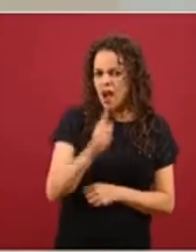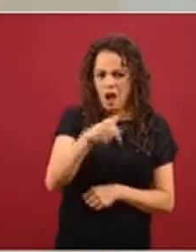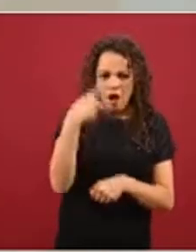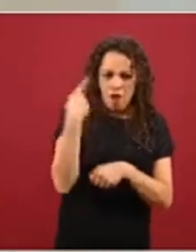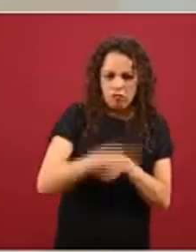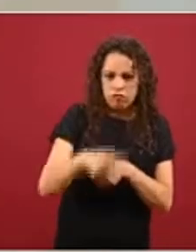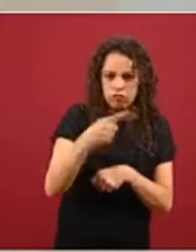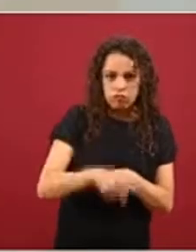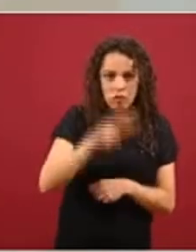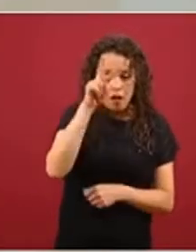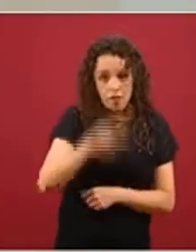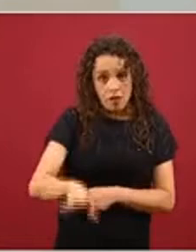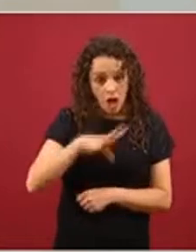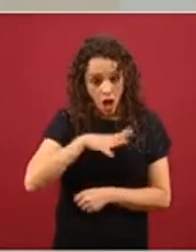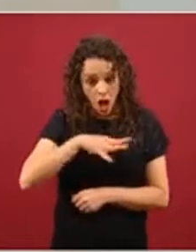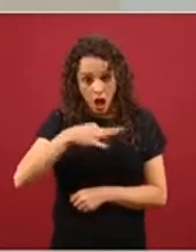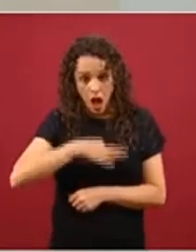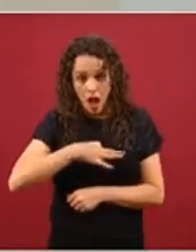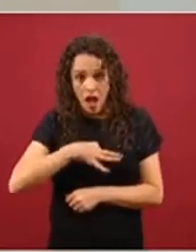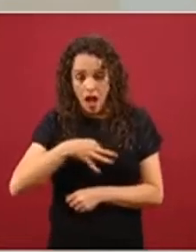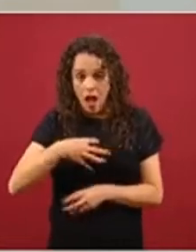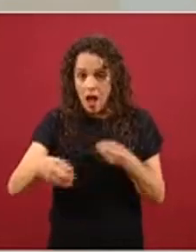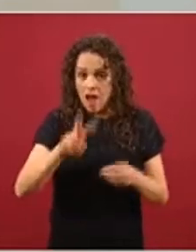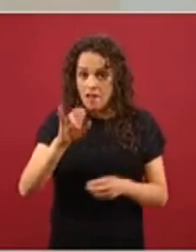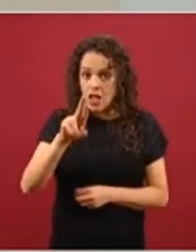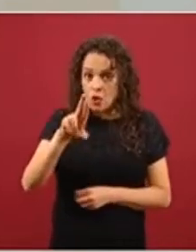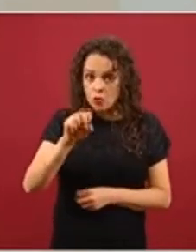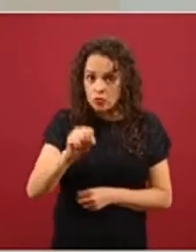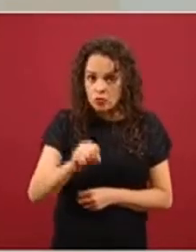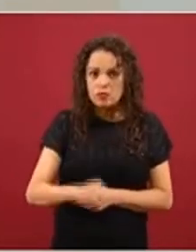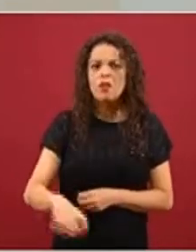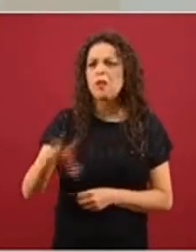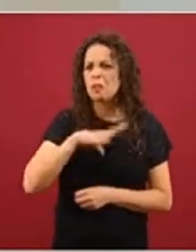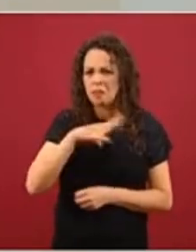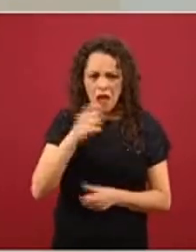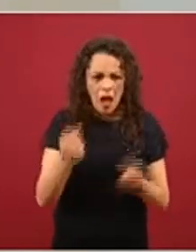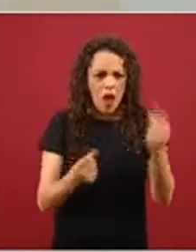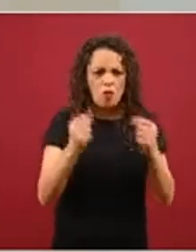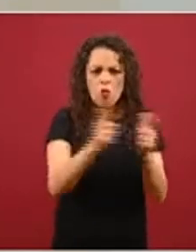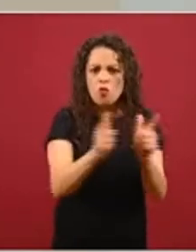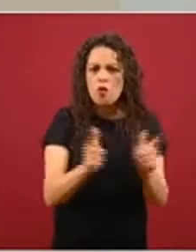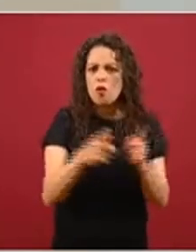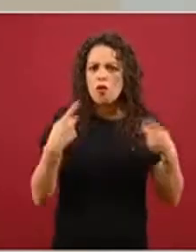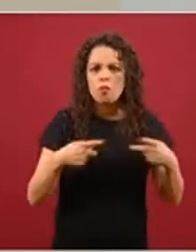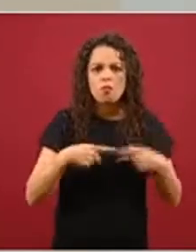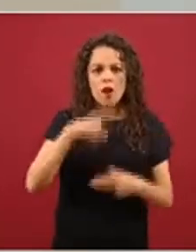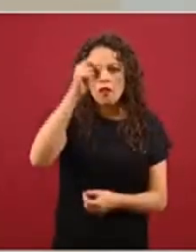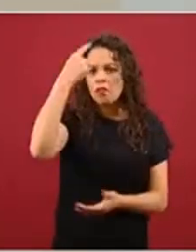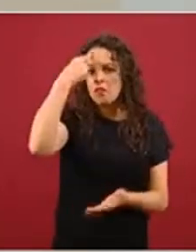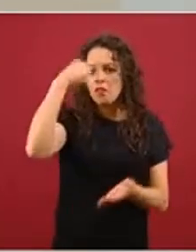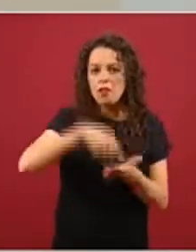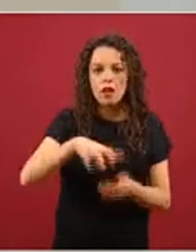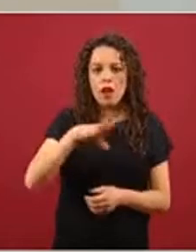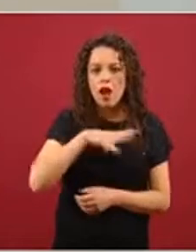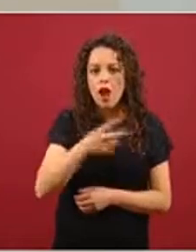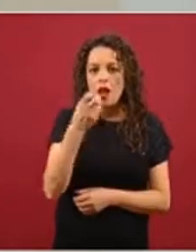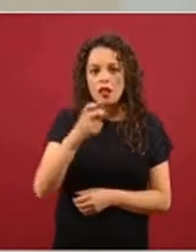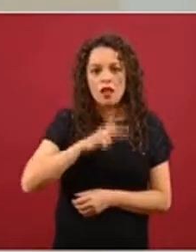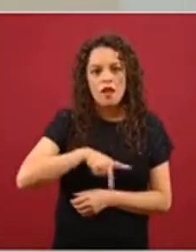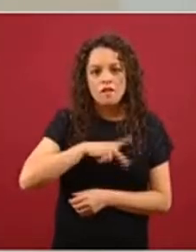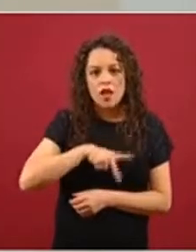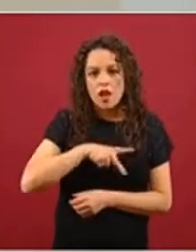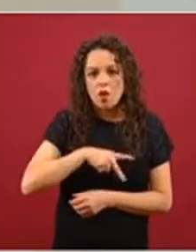el riesgo que implica tener un virus. Hay segmentos de la población que no creen todavía que exista una epidemia en este momento o que exista el